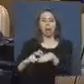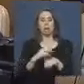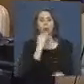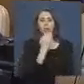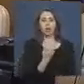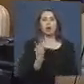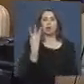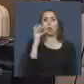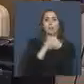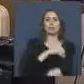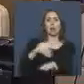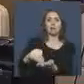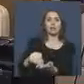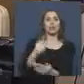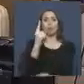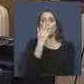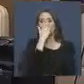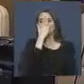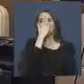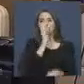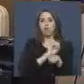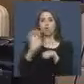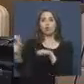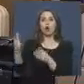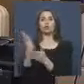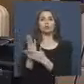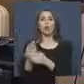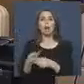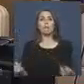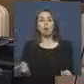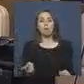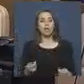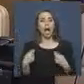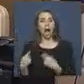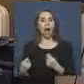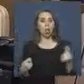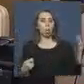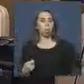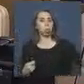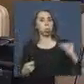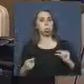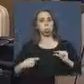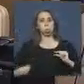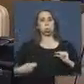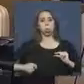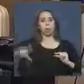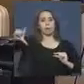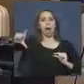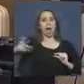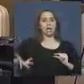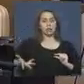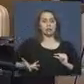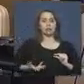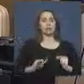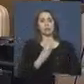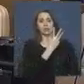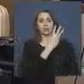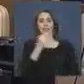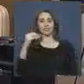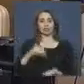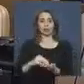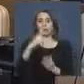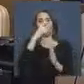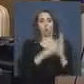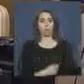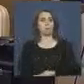Versus cuarenta millones al año que gasta un furgón de la pública. Entonces es fundamental que ellos, y sepamos todos, que con 300 mil pesos al